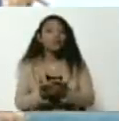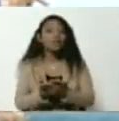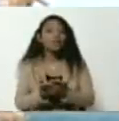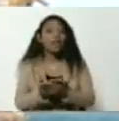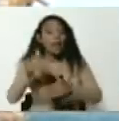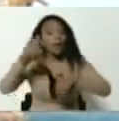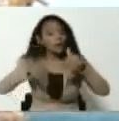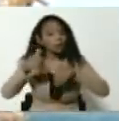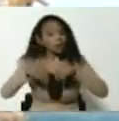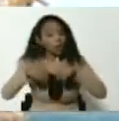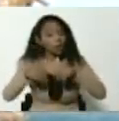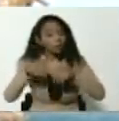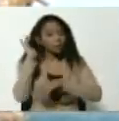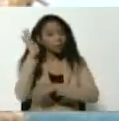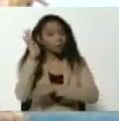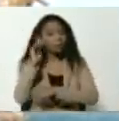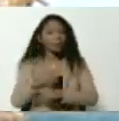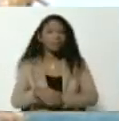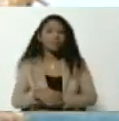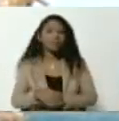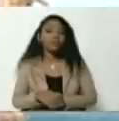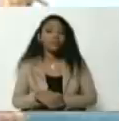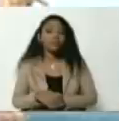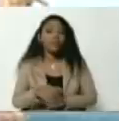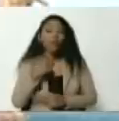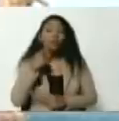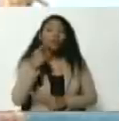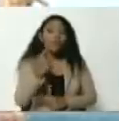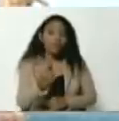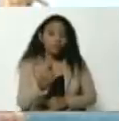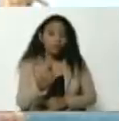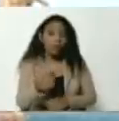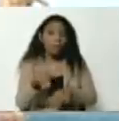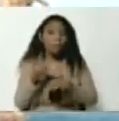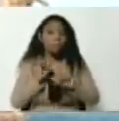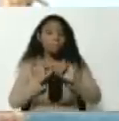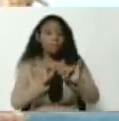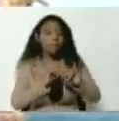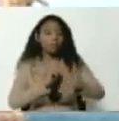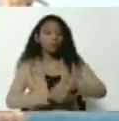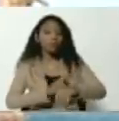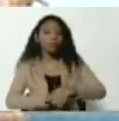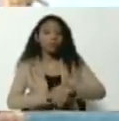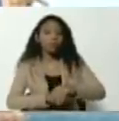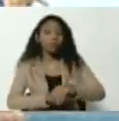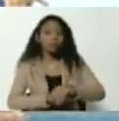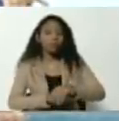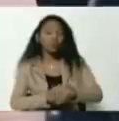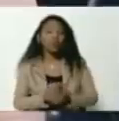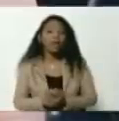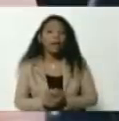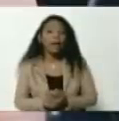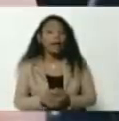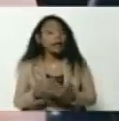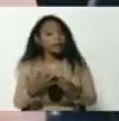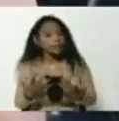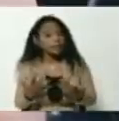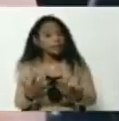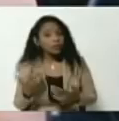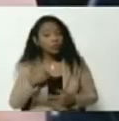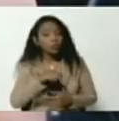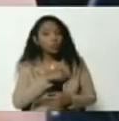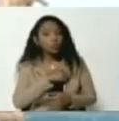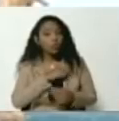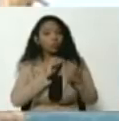elecciones parlamentarias, lo hemos dicho desde el mismo momento en que asumimos nuestra responsabilidad aquí, es que estábamos promoviendo